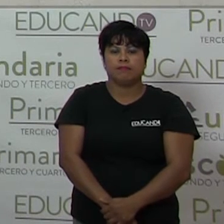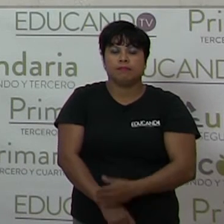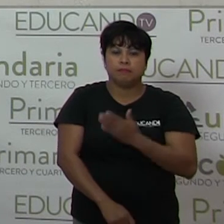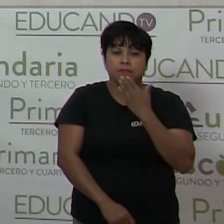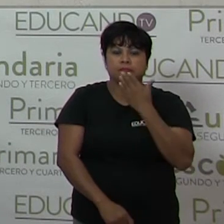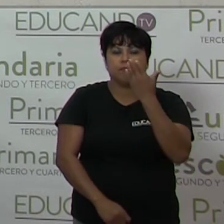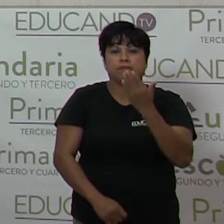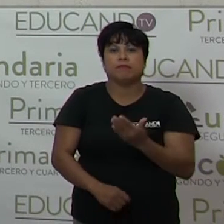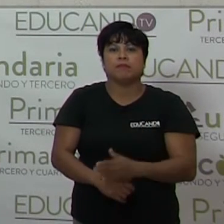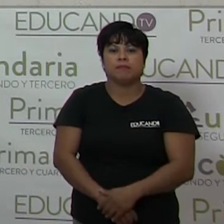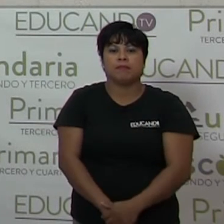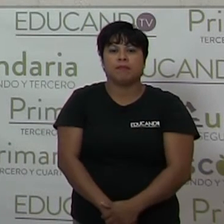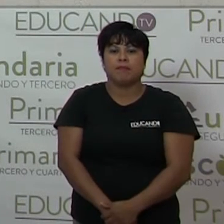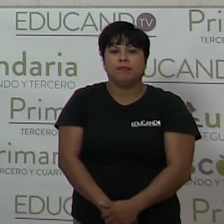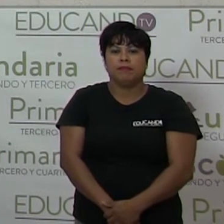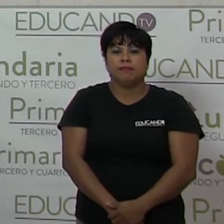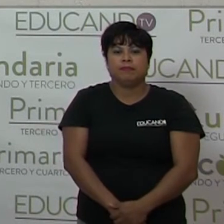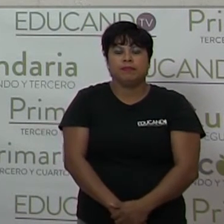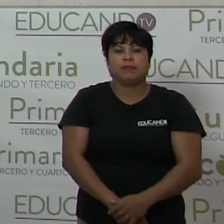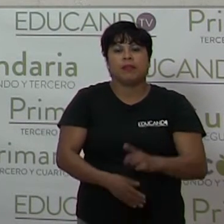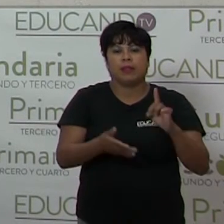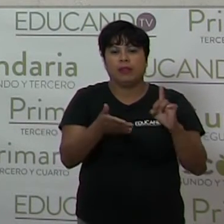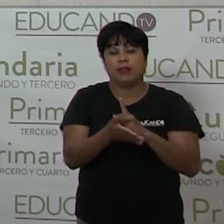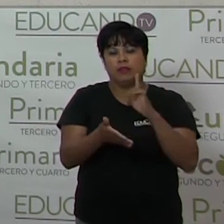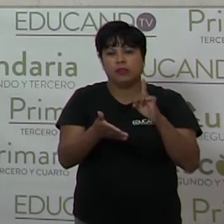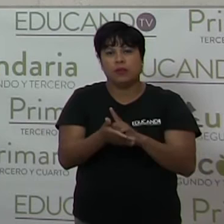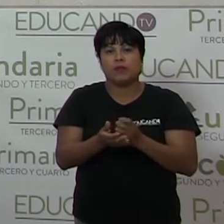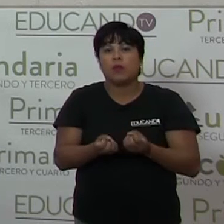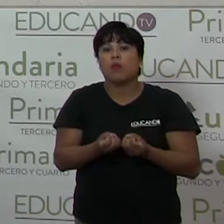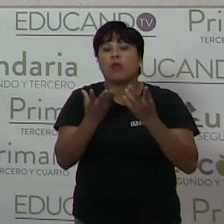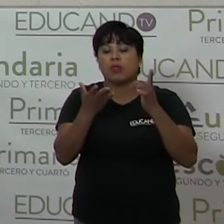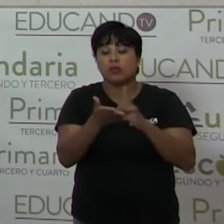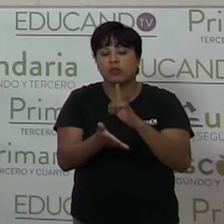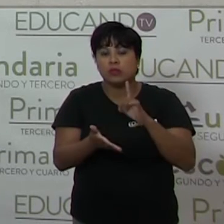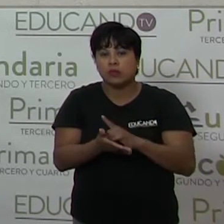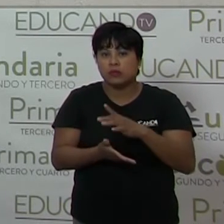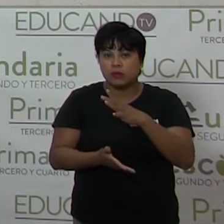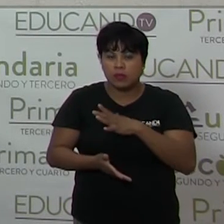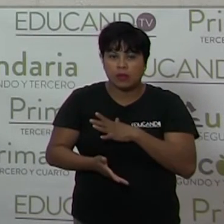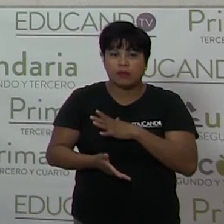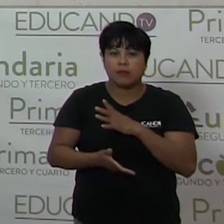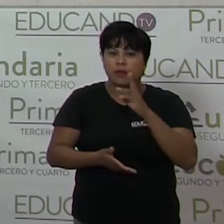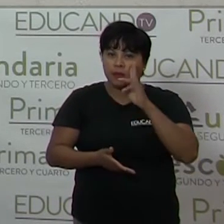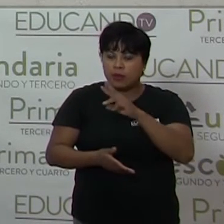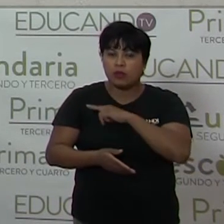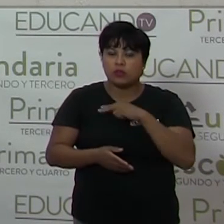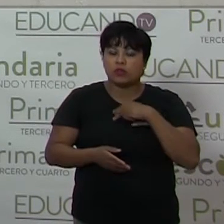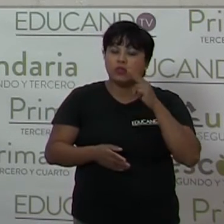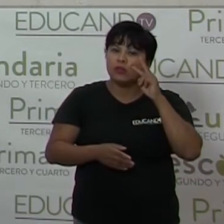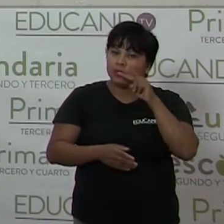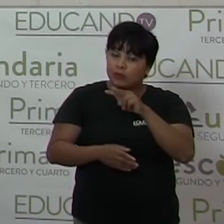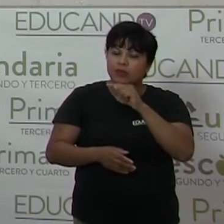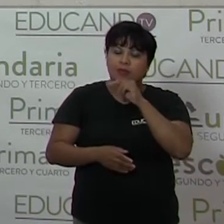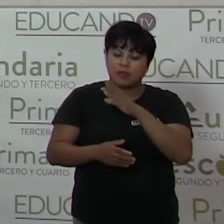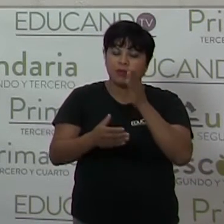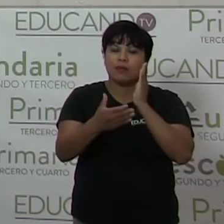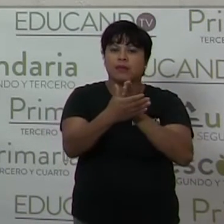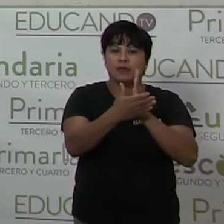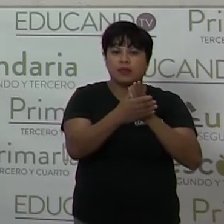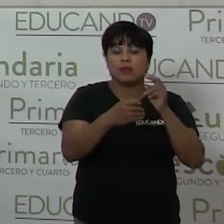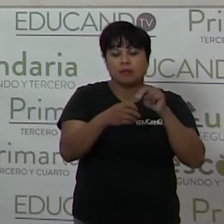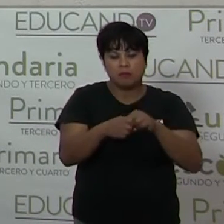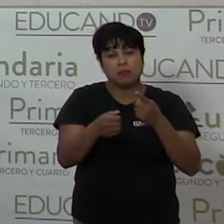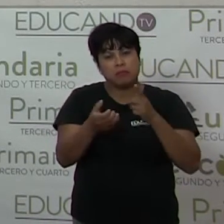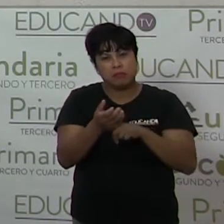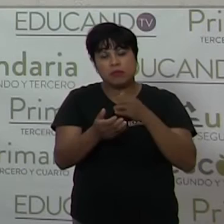muy bien diccionarios cuantos diccionarios estos diccionarios también los encontramos en las